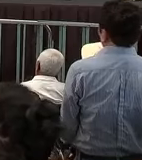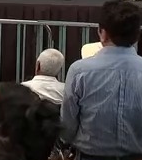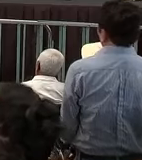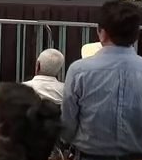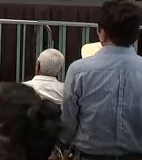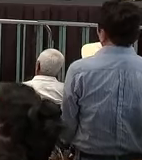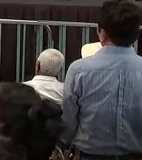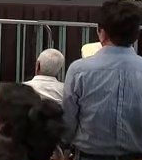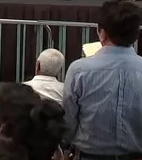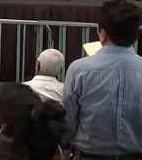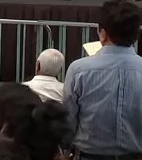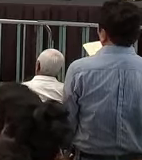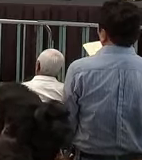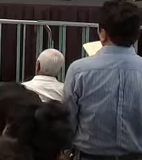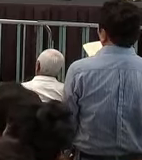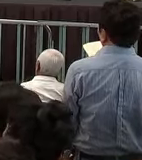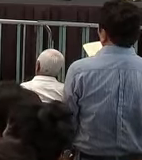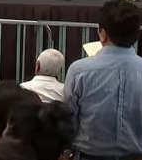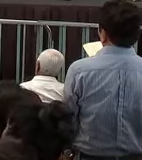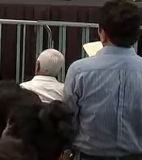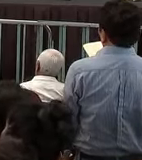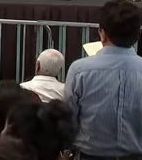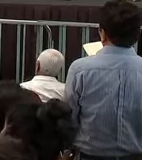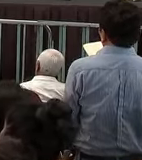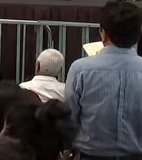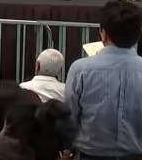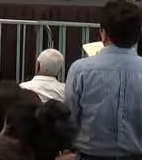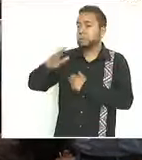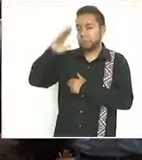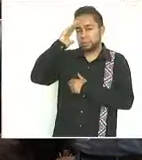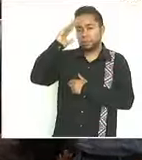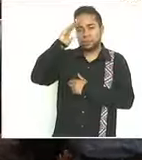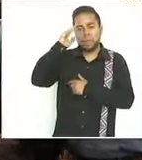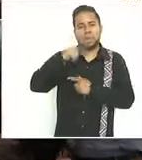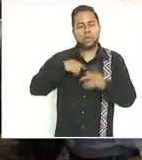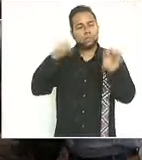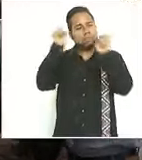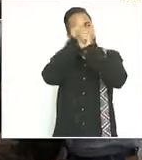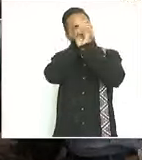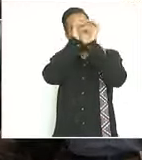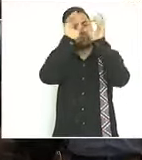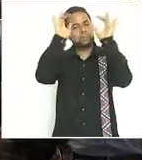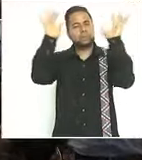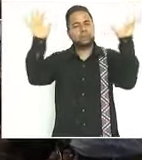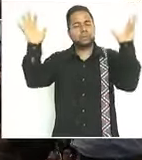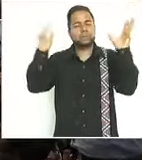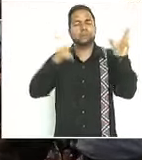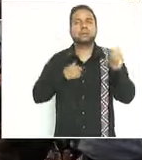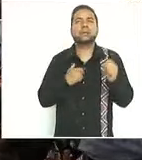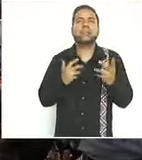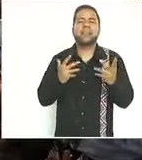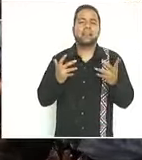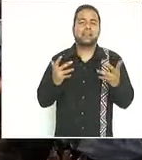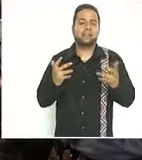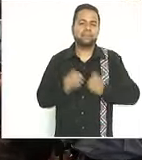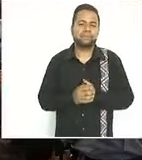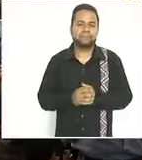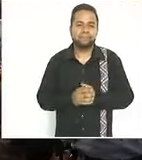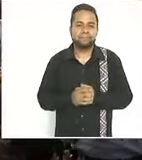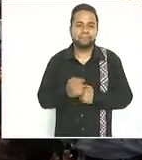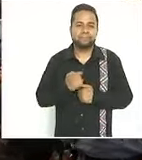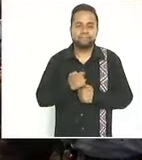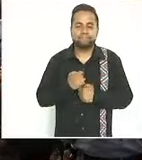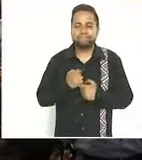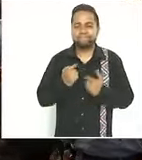¡Inmenza nostalgia invade mi pensamiento! ¡Si